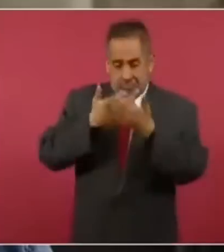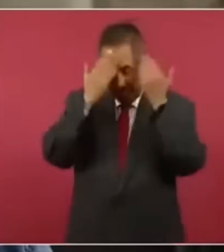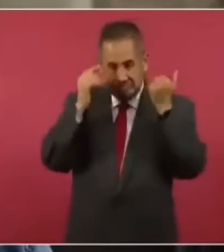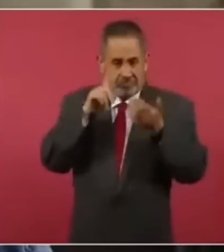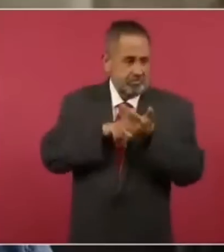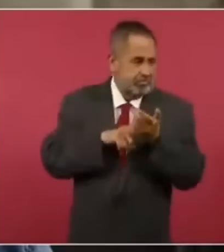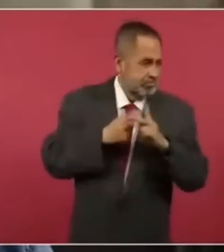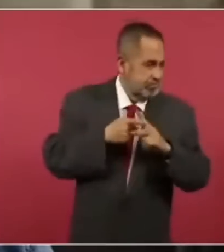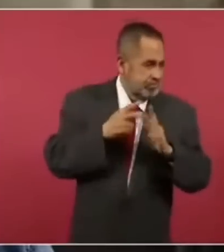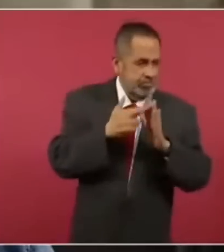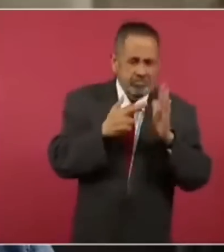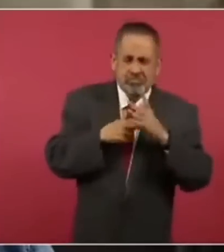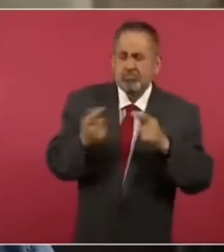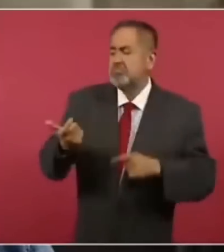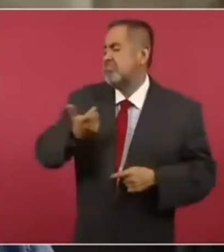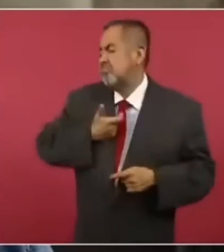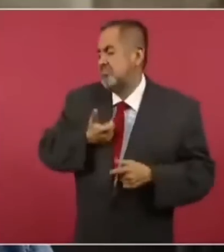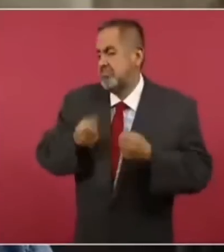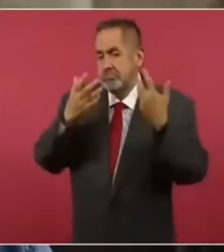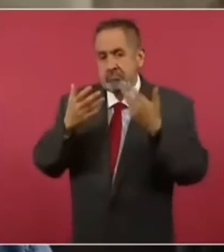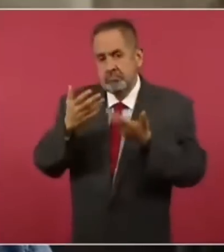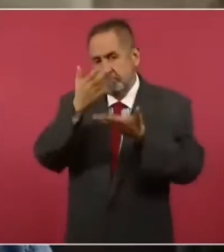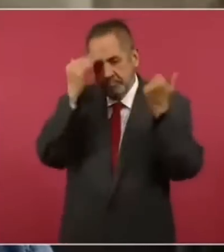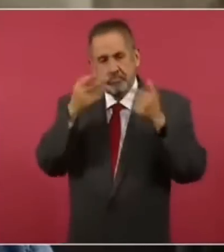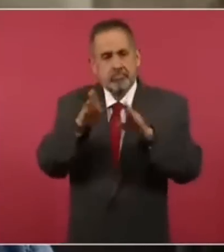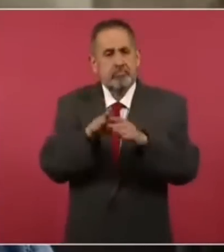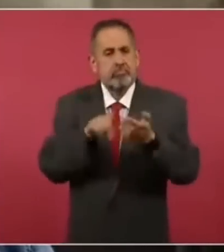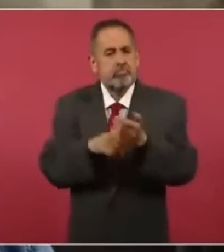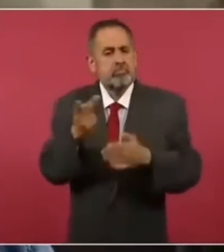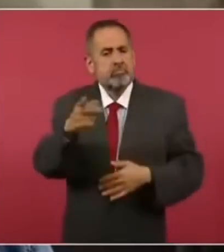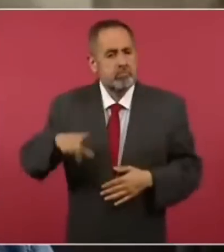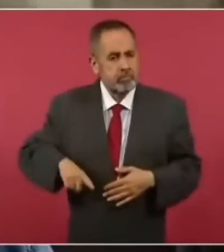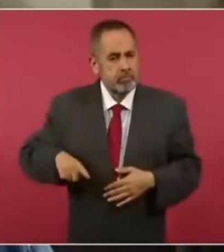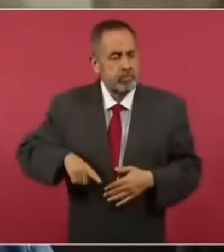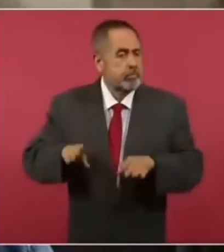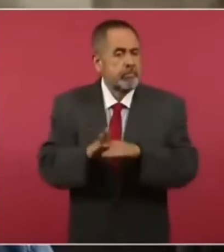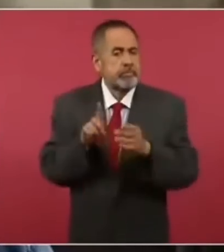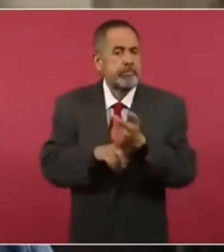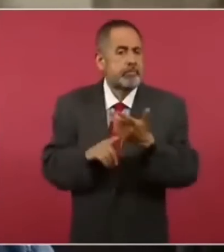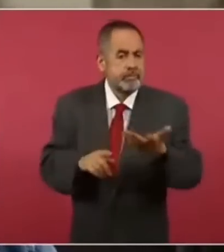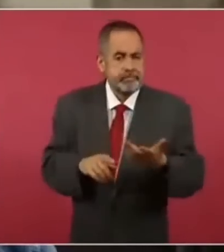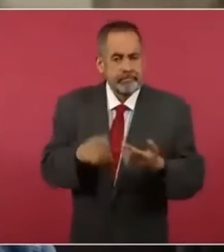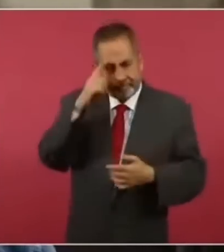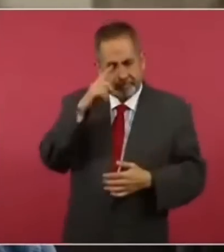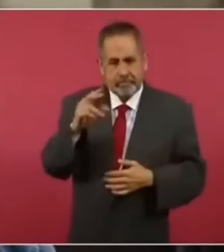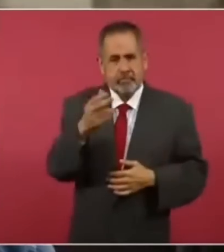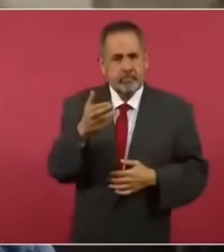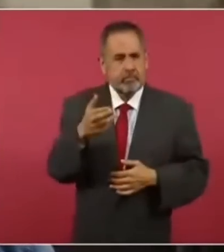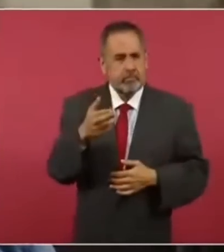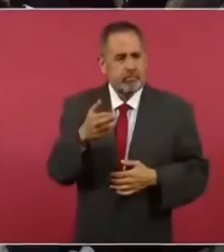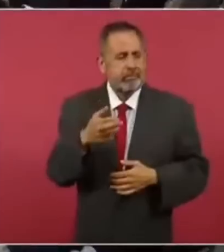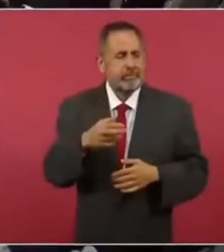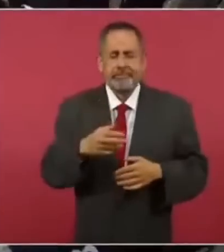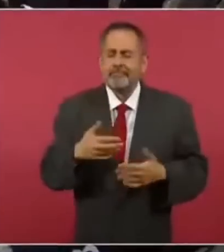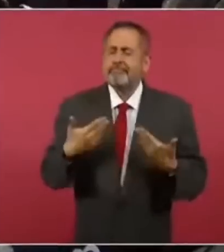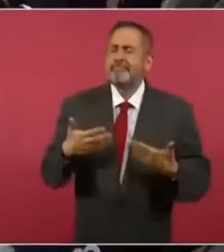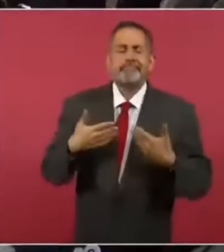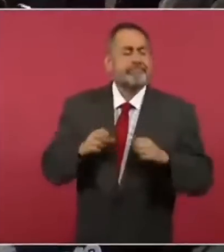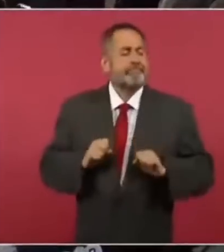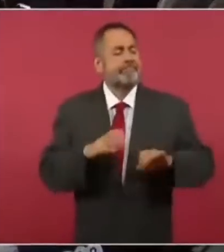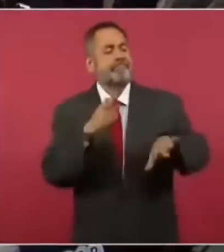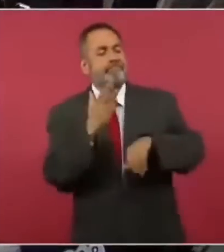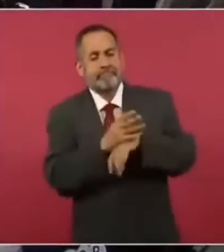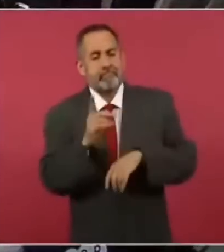una regulación o qué pudiera hacer su gobierno para que no actuaran con esta impunidad